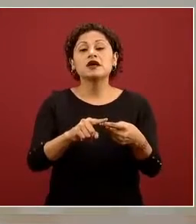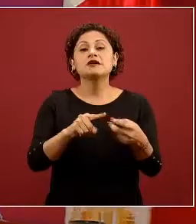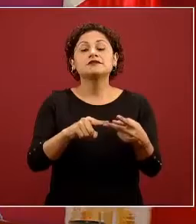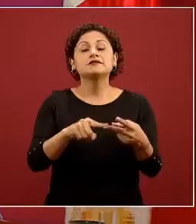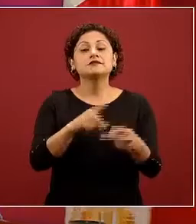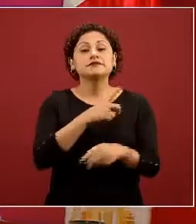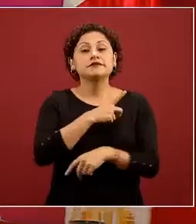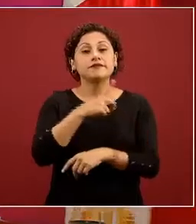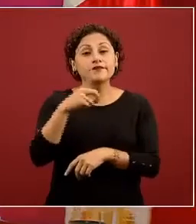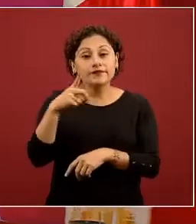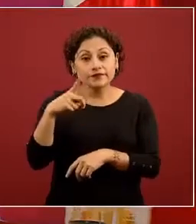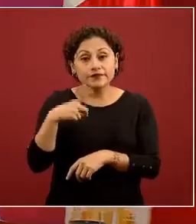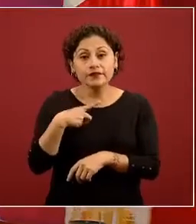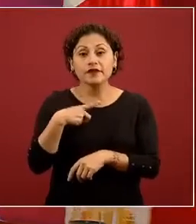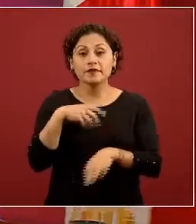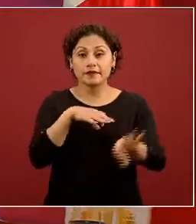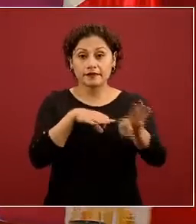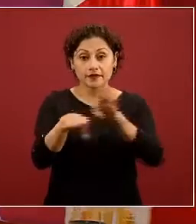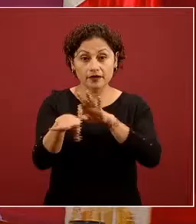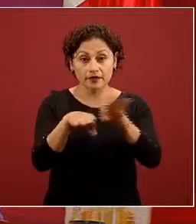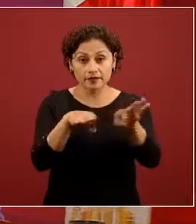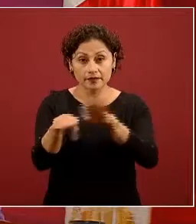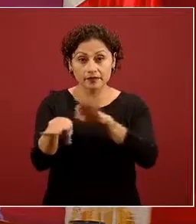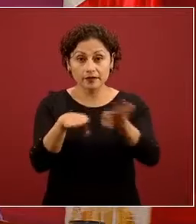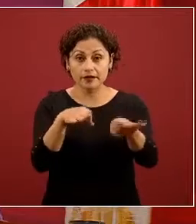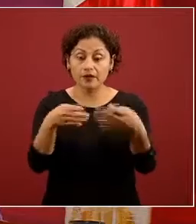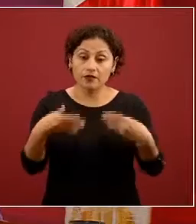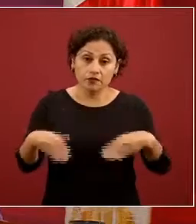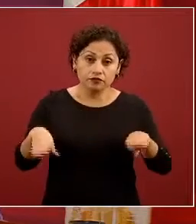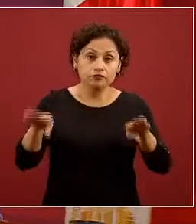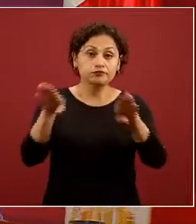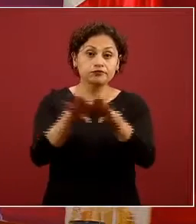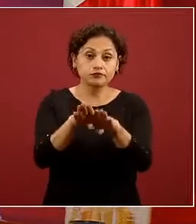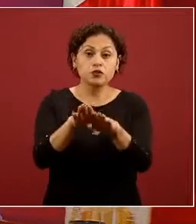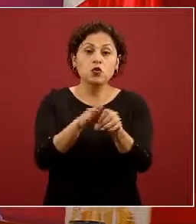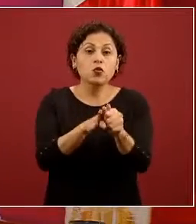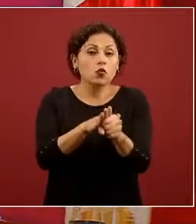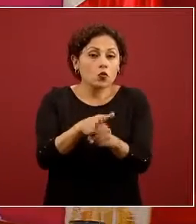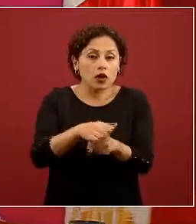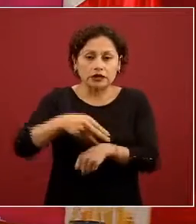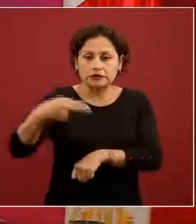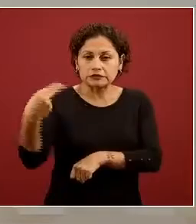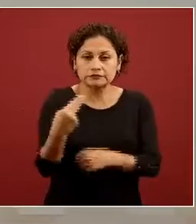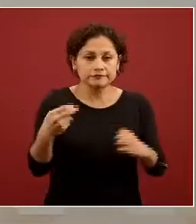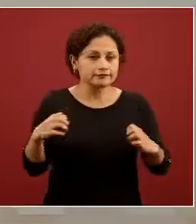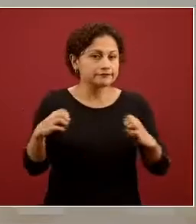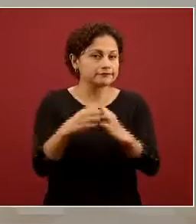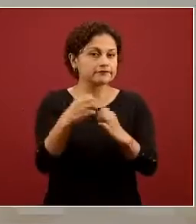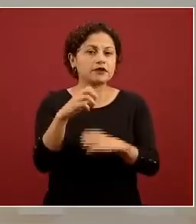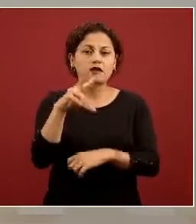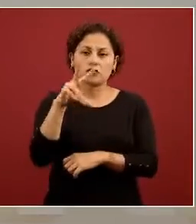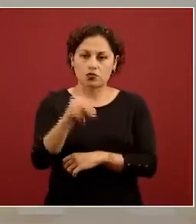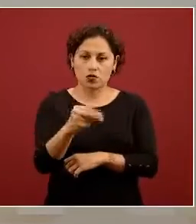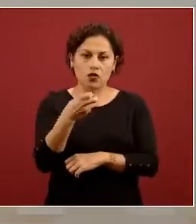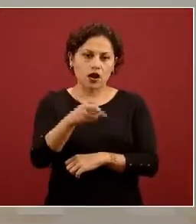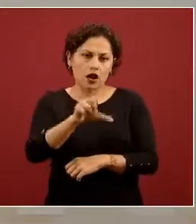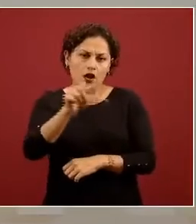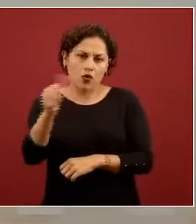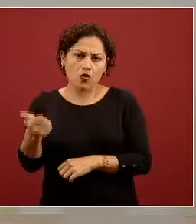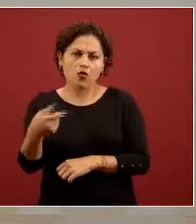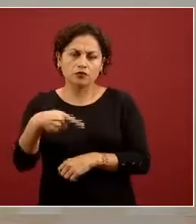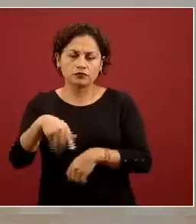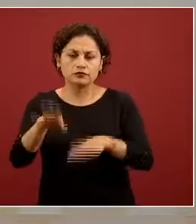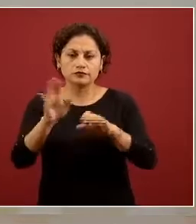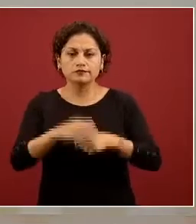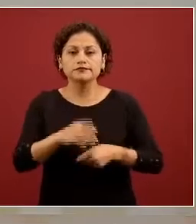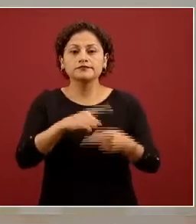temporal de las actividades laborales no esenciales, que son la gran mayoría. Segundo, la